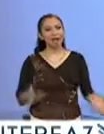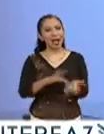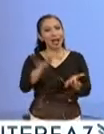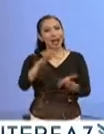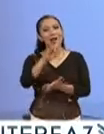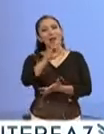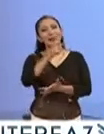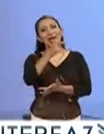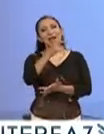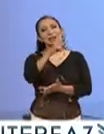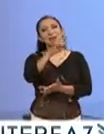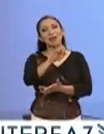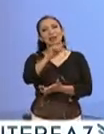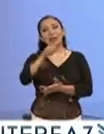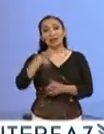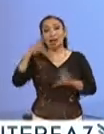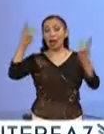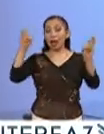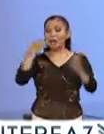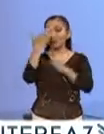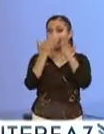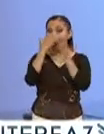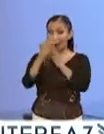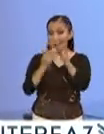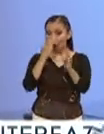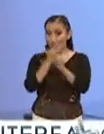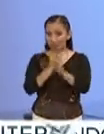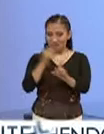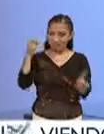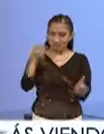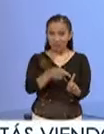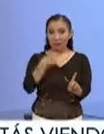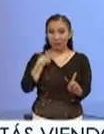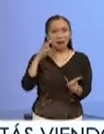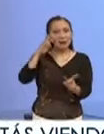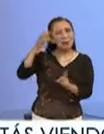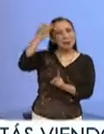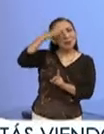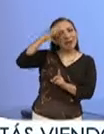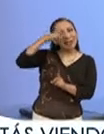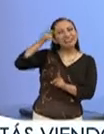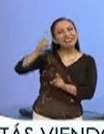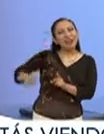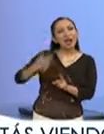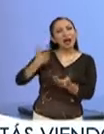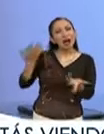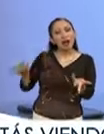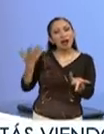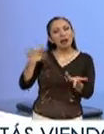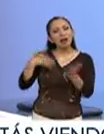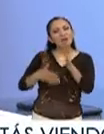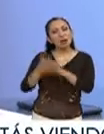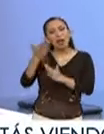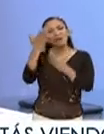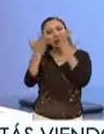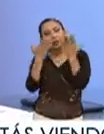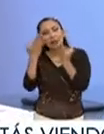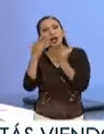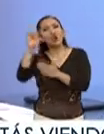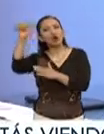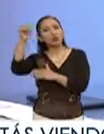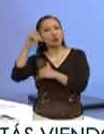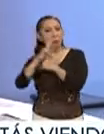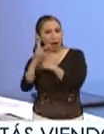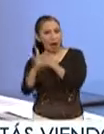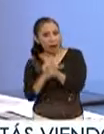Gracias a GESPE TV y hoy en nuestra sección Estudiar en el Mundo, en la cual pues vivimos la experiencia de poder cursar estudios académicos en